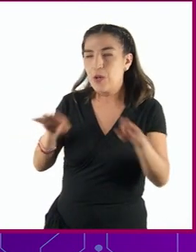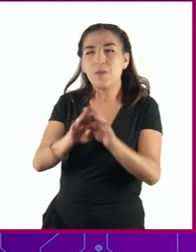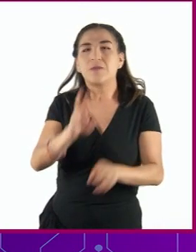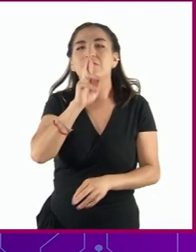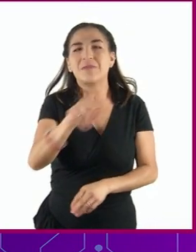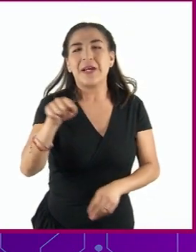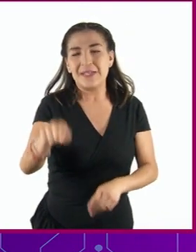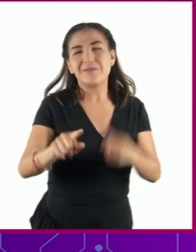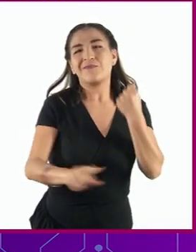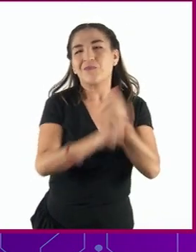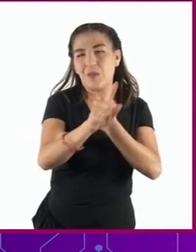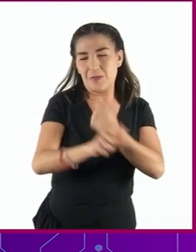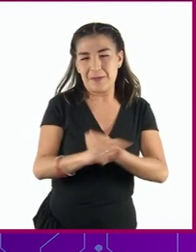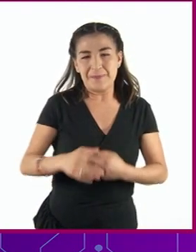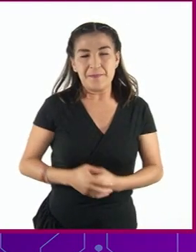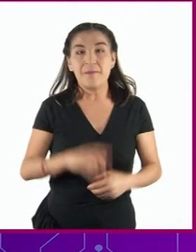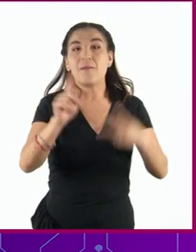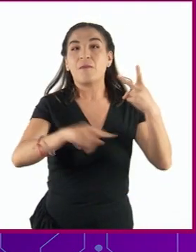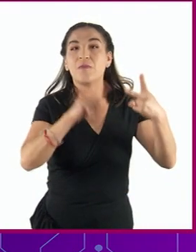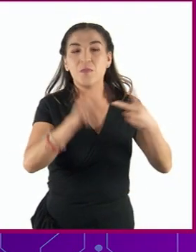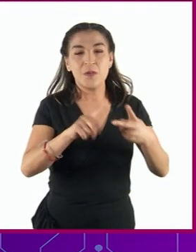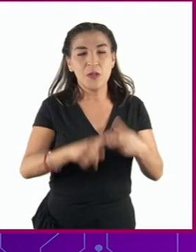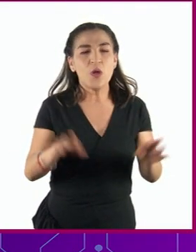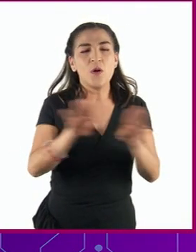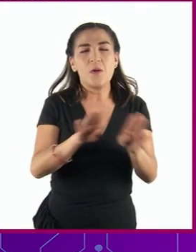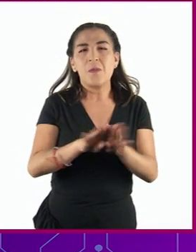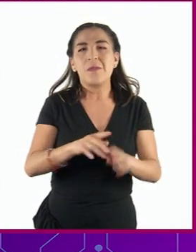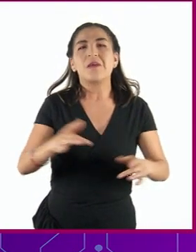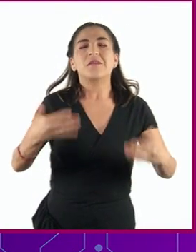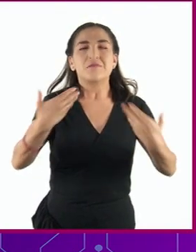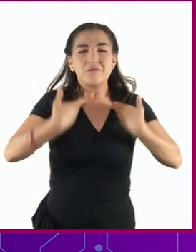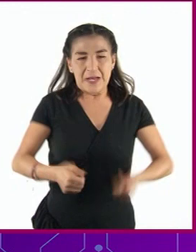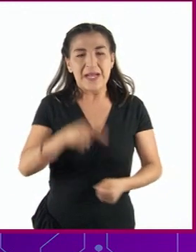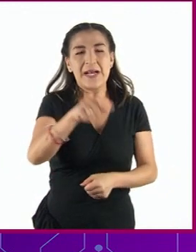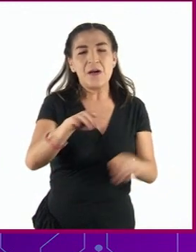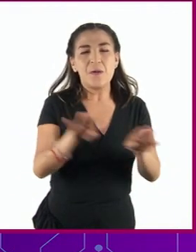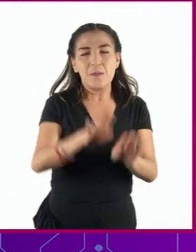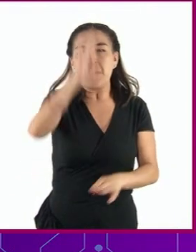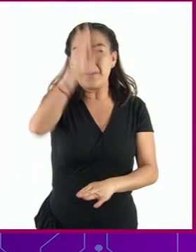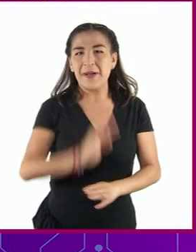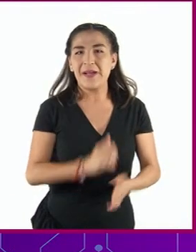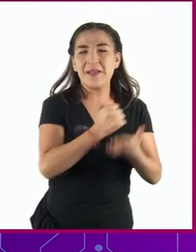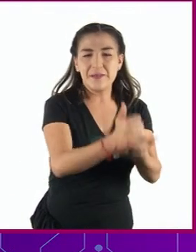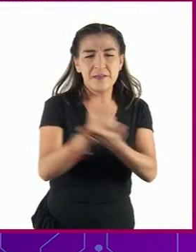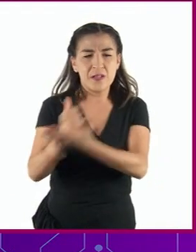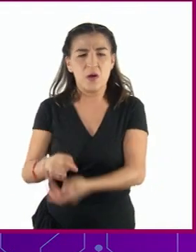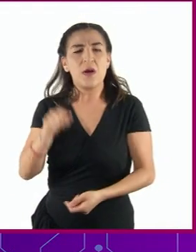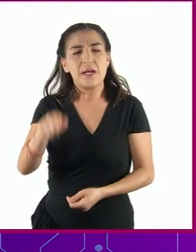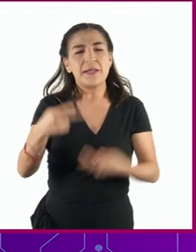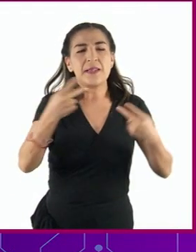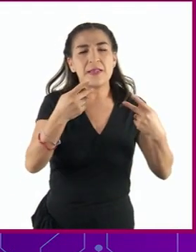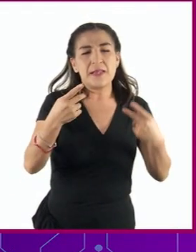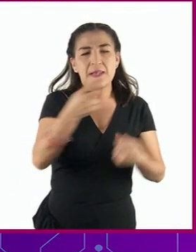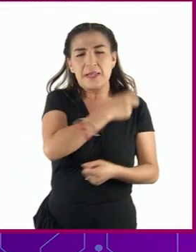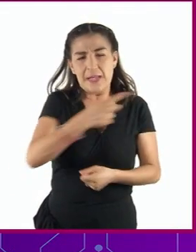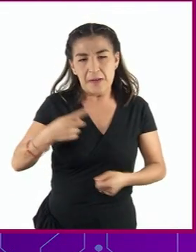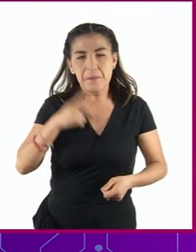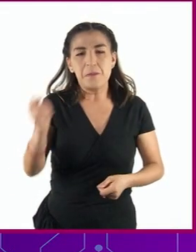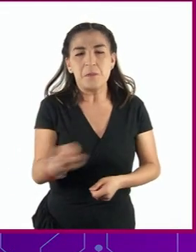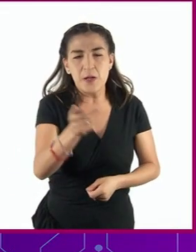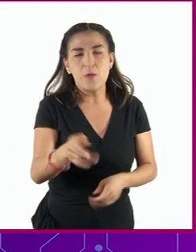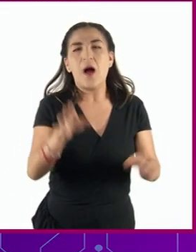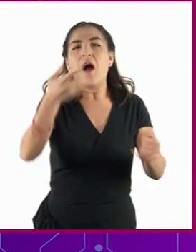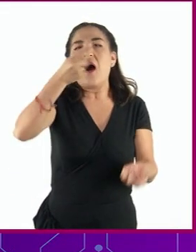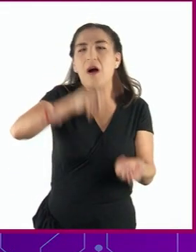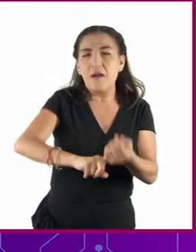su disputa. 2. Neutralidad del mediador. Antes de iniciar una mediación, el mediador debe preguntarse sobre la